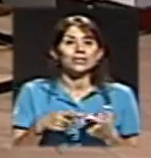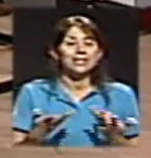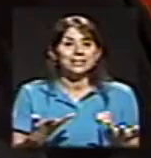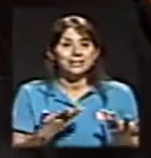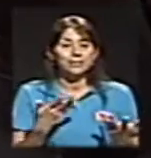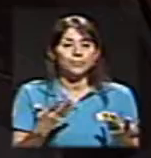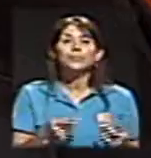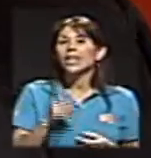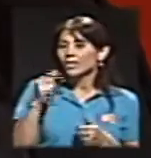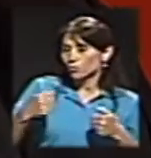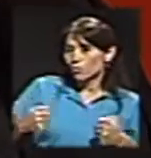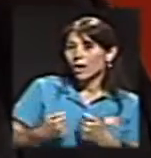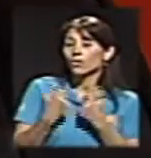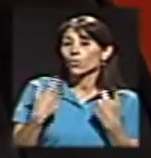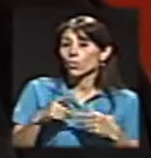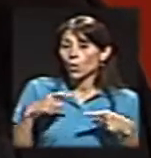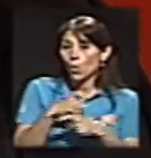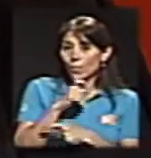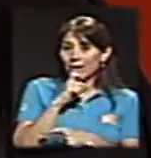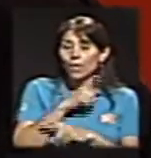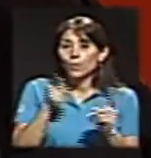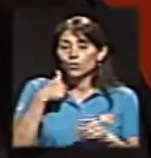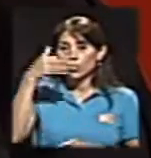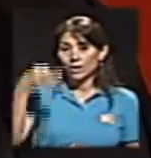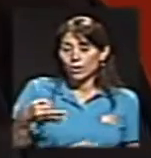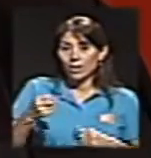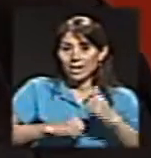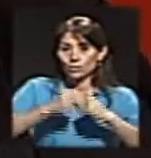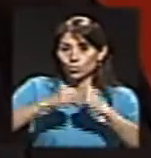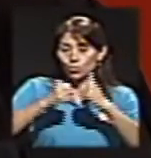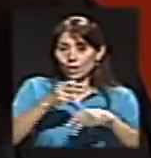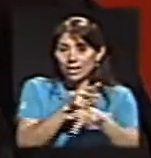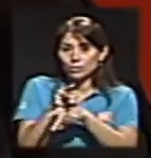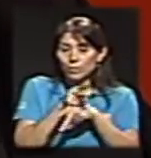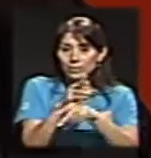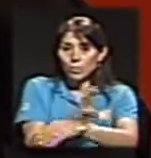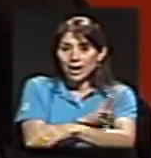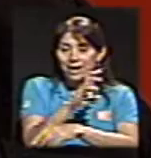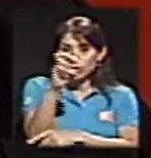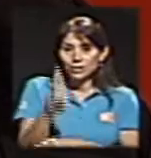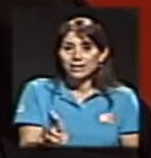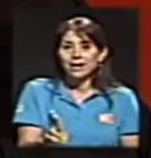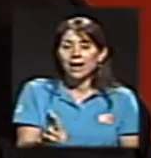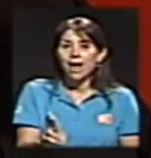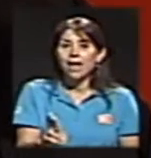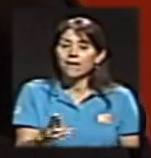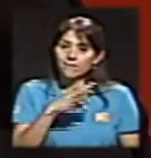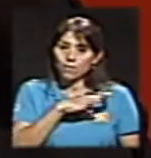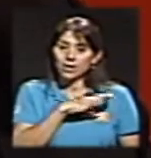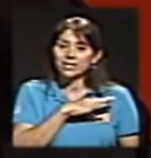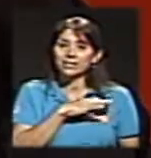es un reto complicado, pero creo que la estructura de la supervisión bancaria en Costa Rica en alguna medida favorece